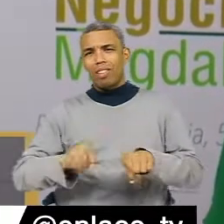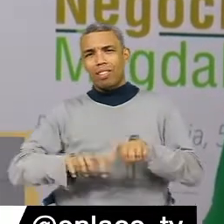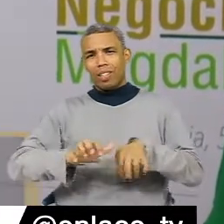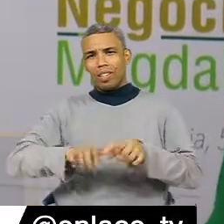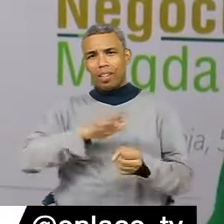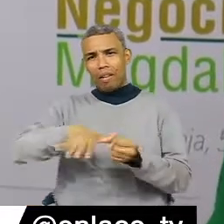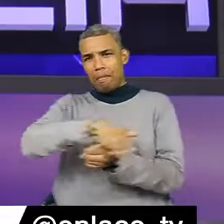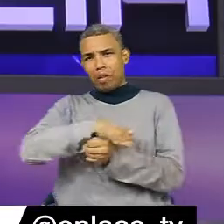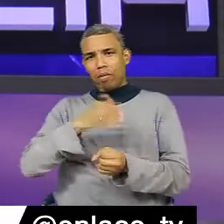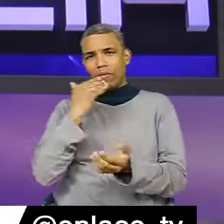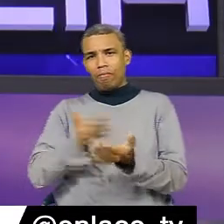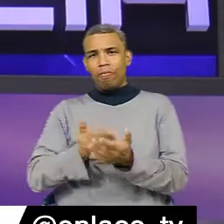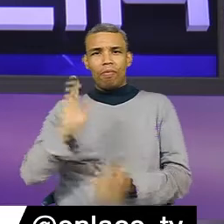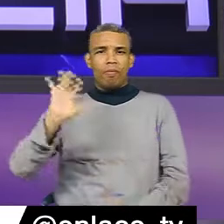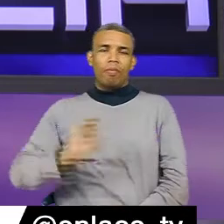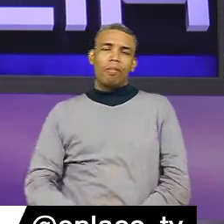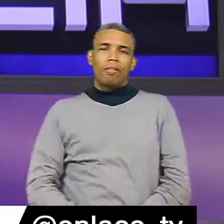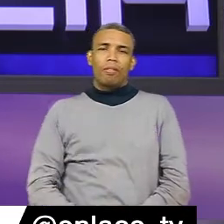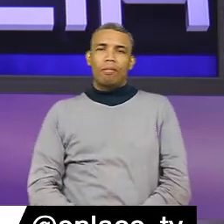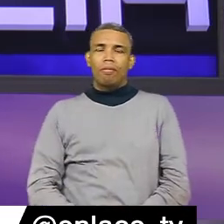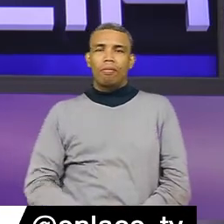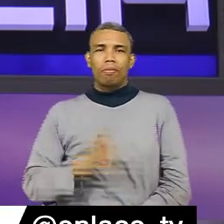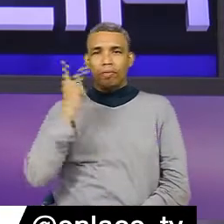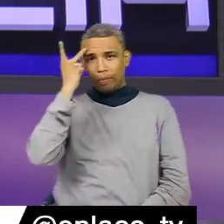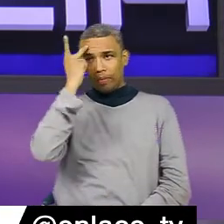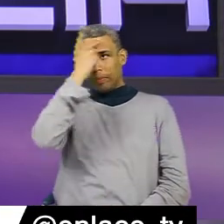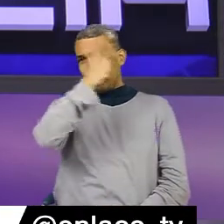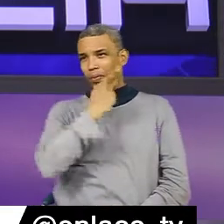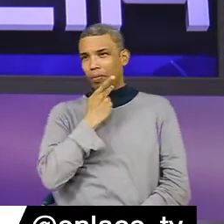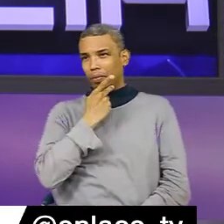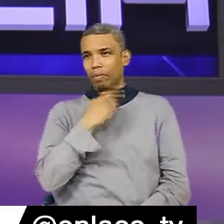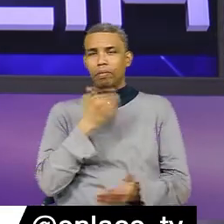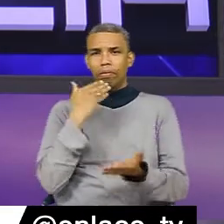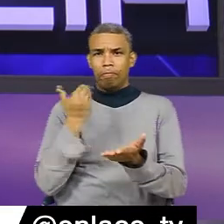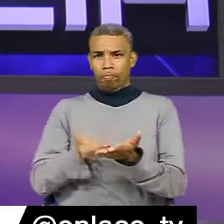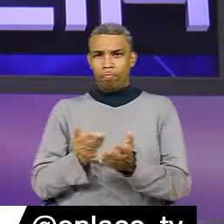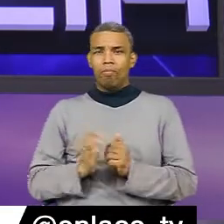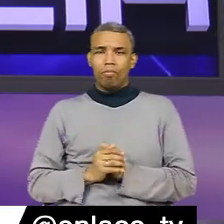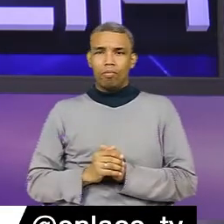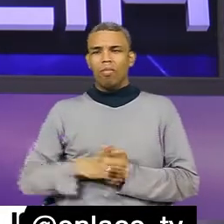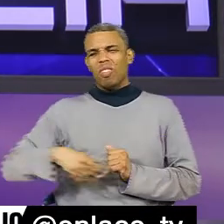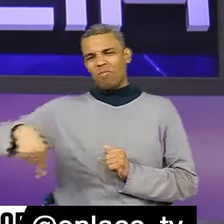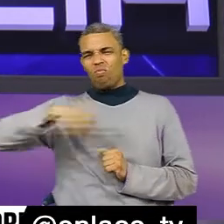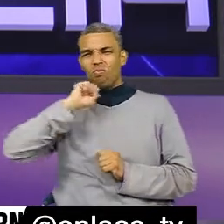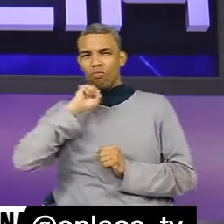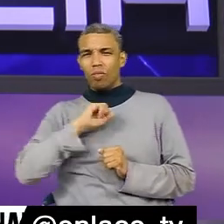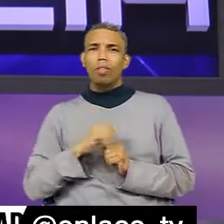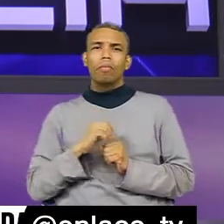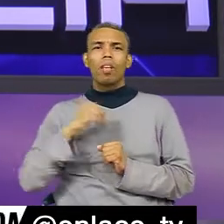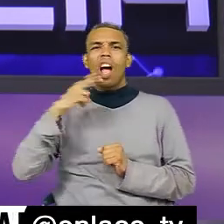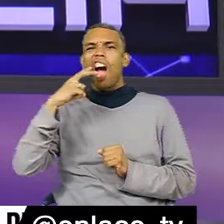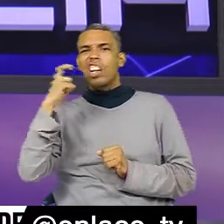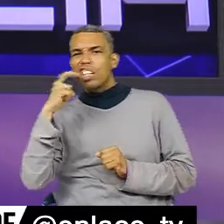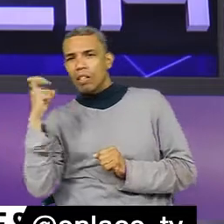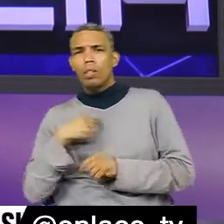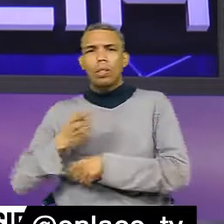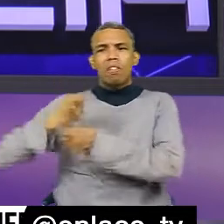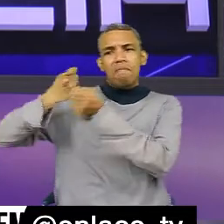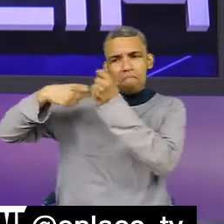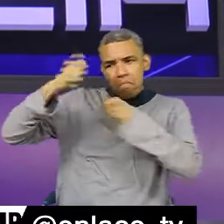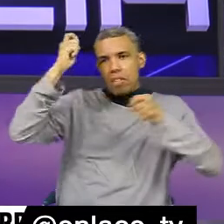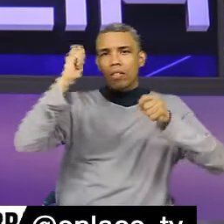buenas tardes. Carol, gracias por la información. Y los comerciantes de carne de Barranca Bermeja se reúnen a esta hora con autoridades